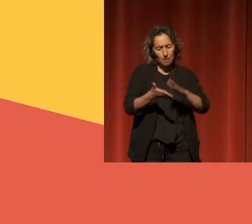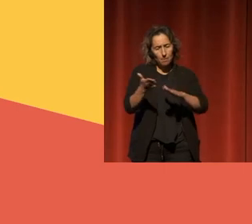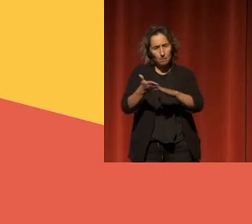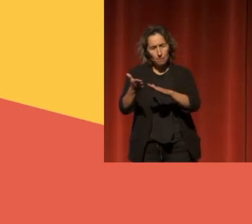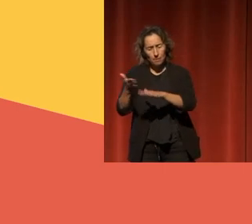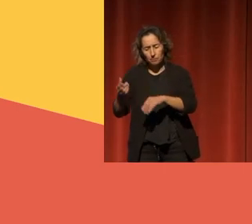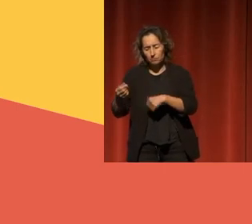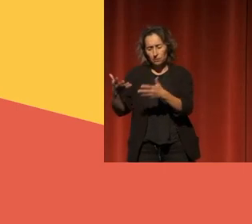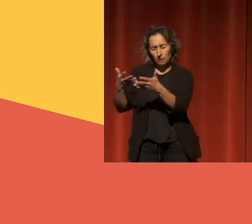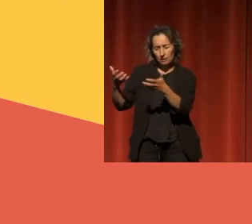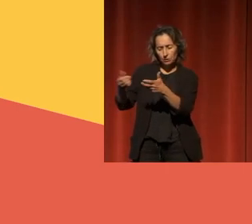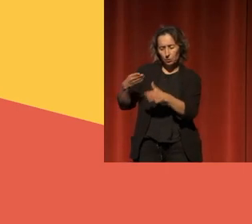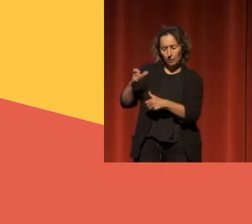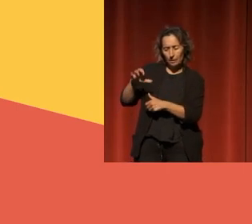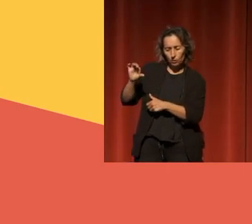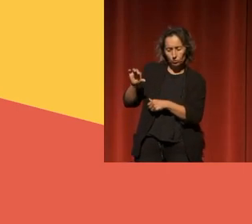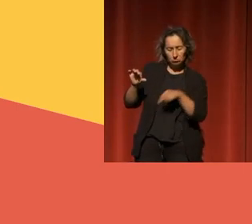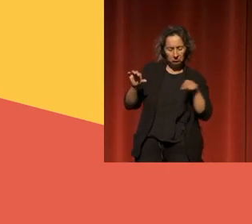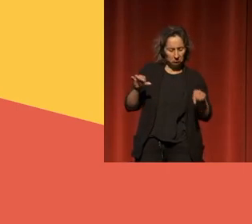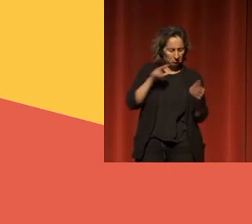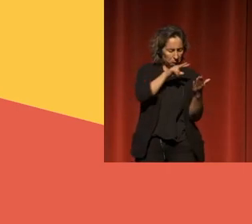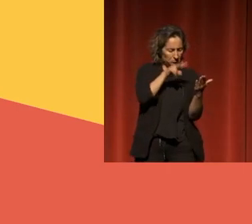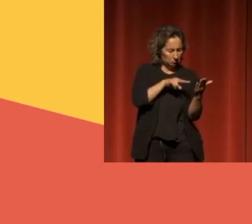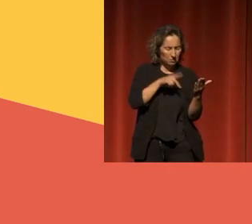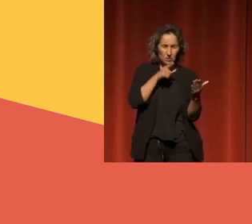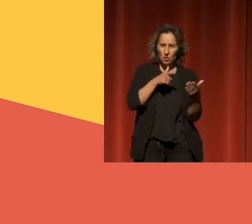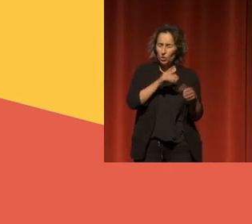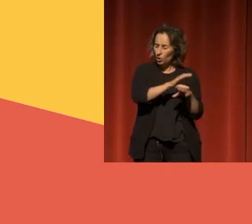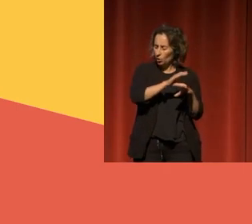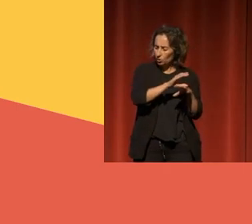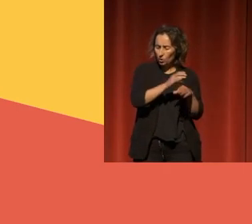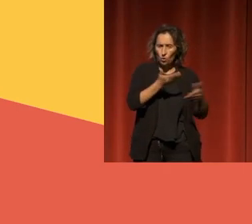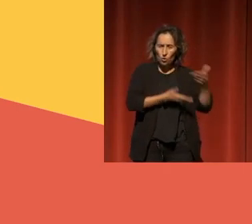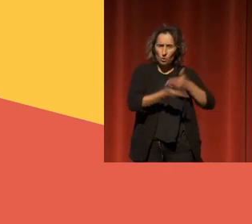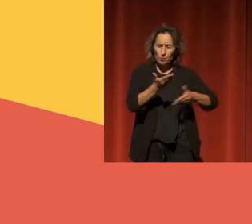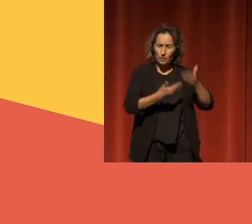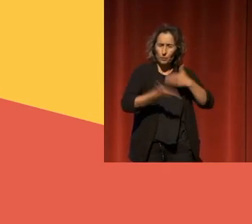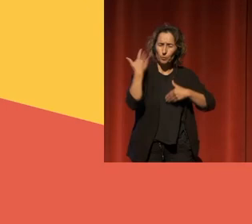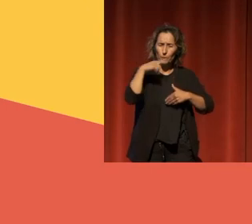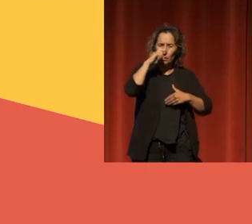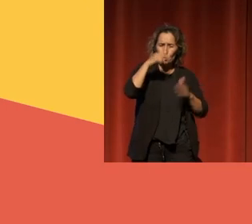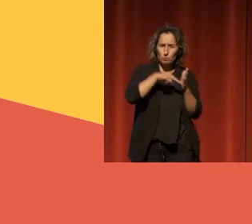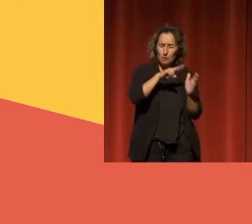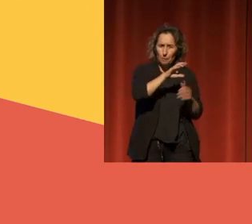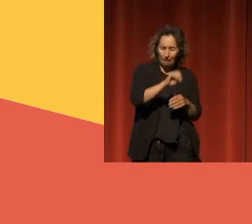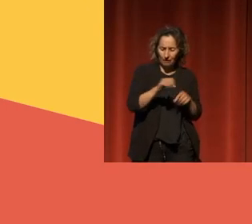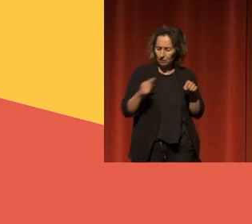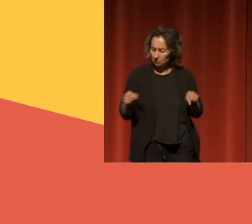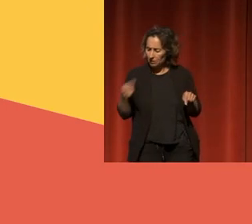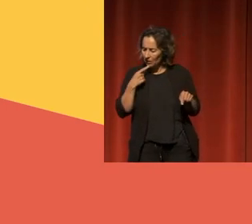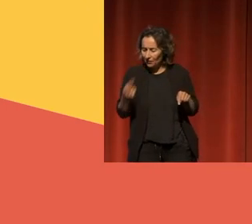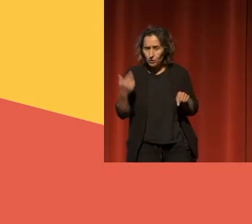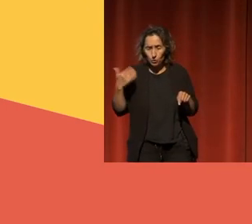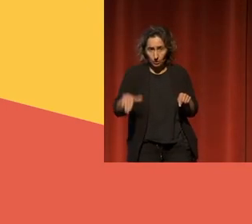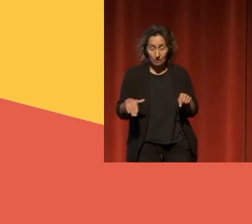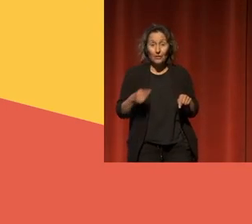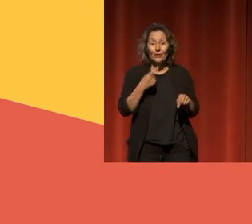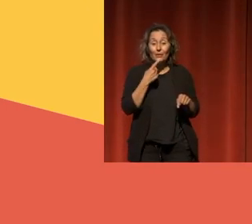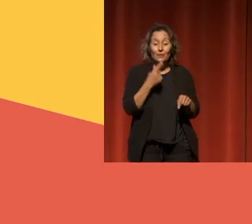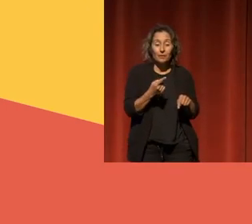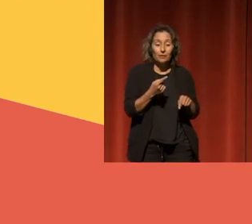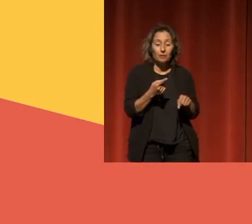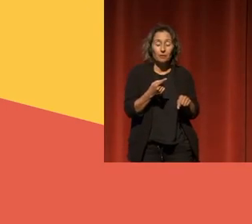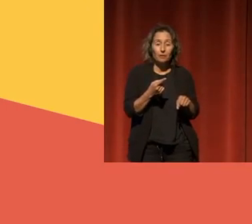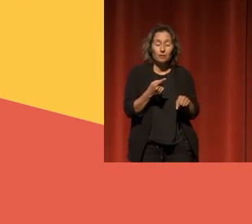de Barros digo Bueno si ya lo han dicho en el consejo de cooperación bibliotecaria en prospectiva 2020 por ejemplo pues aludía al